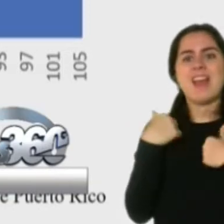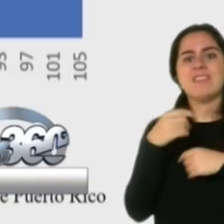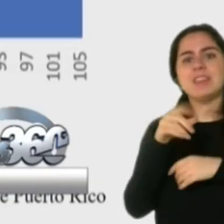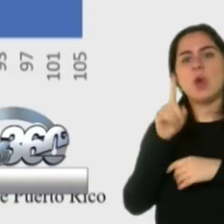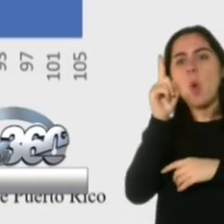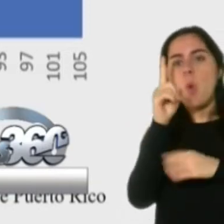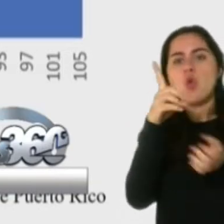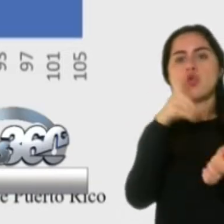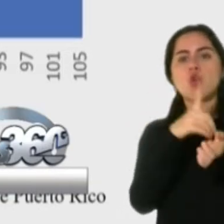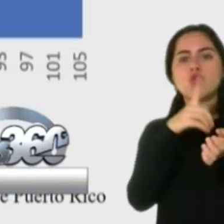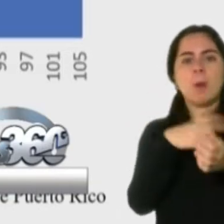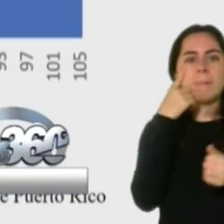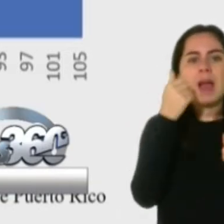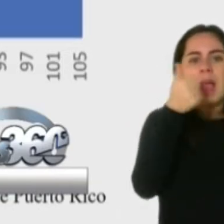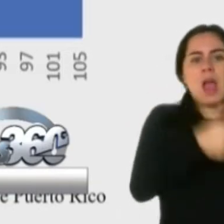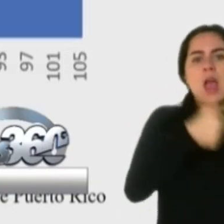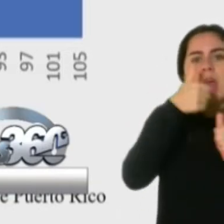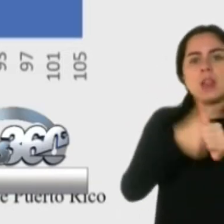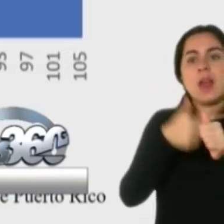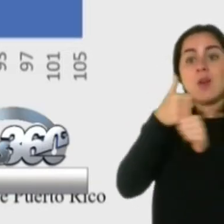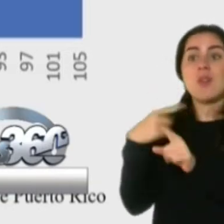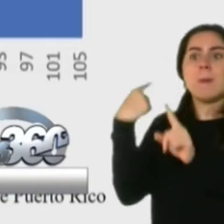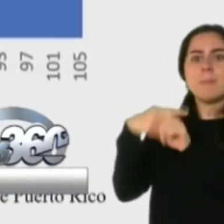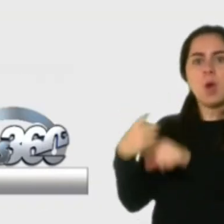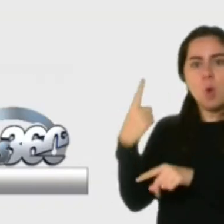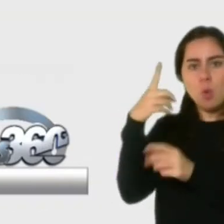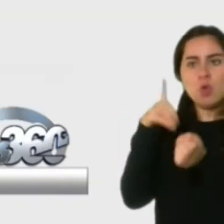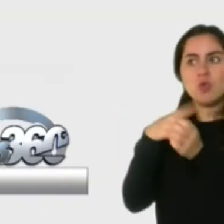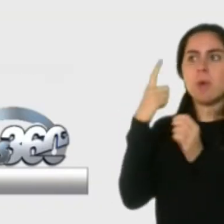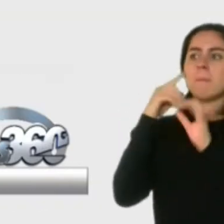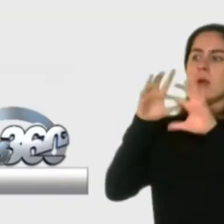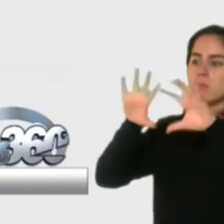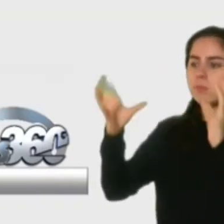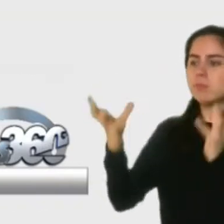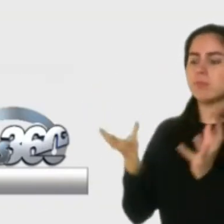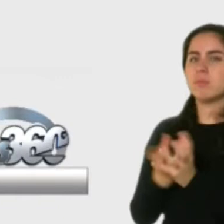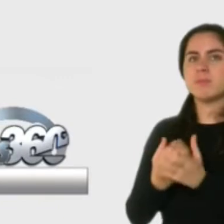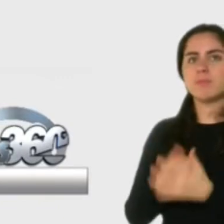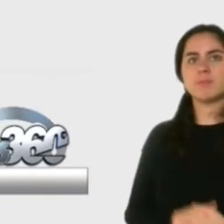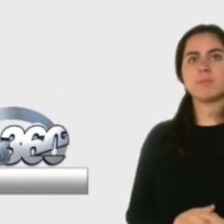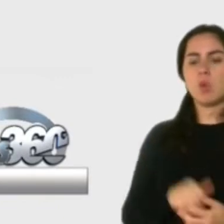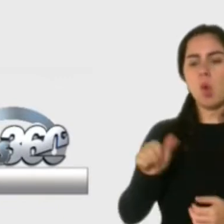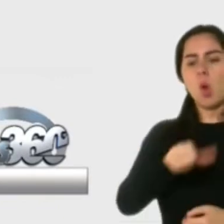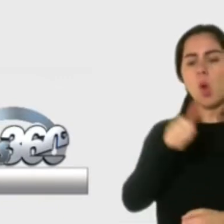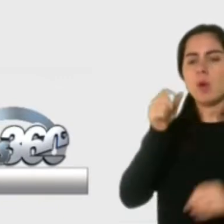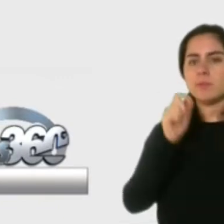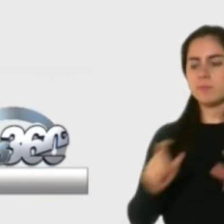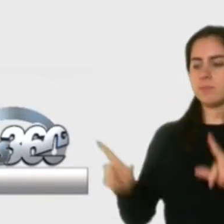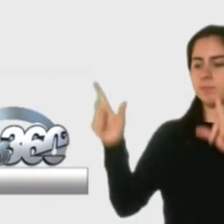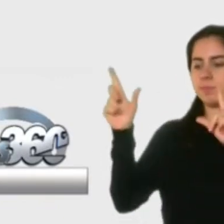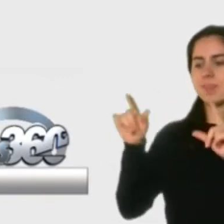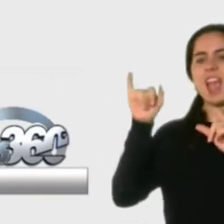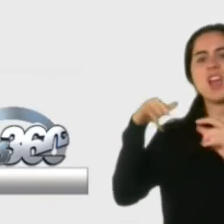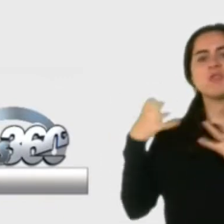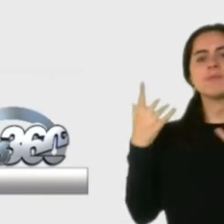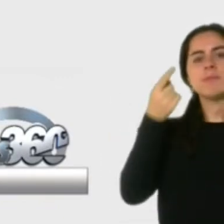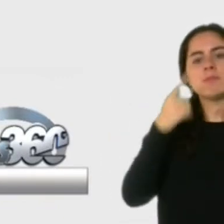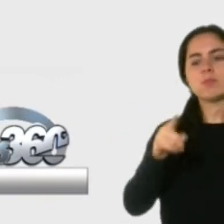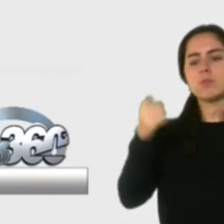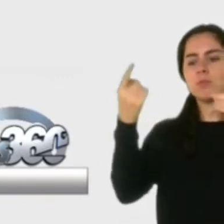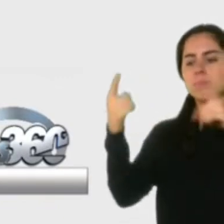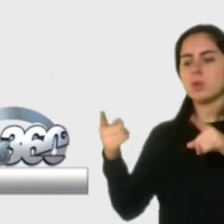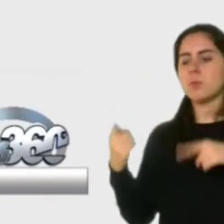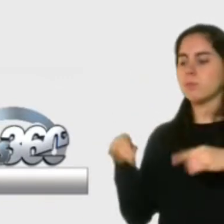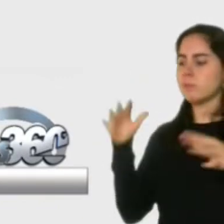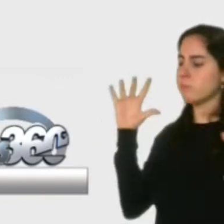más la epidemia global nuestra que tenemos, ¿no? La siguiente, por favor. Sí. Aquí vemos la incidencia acumulada, que es los casos a